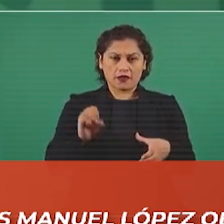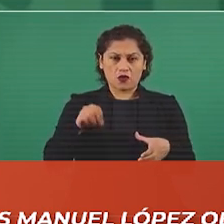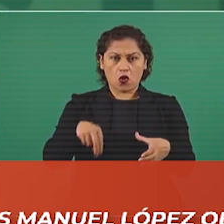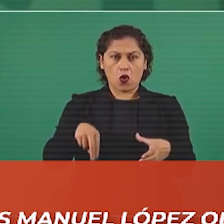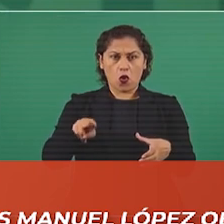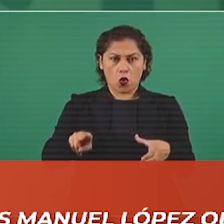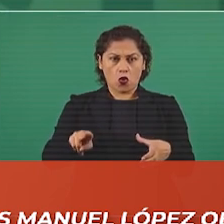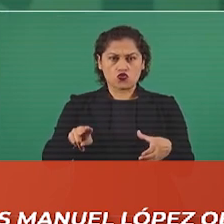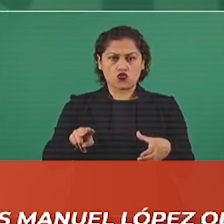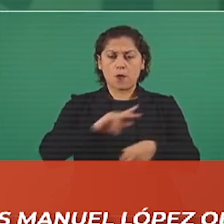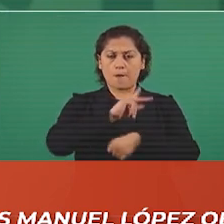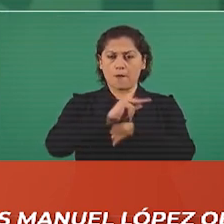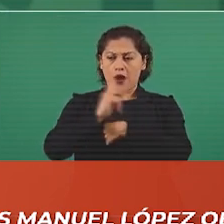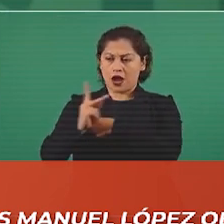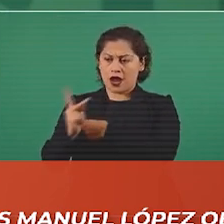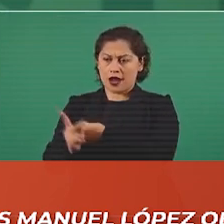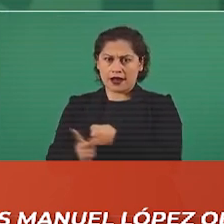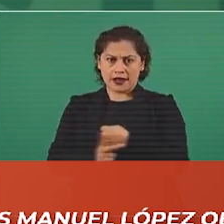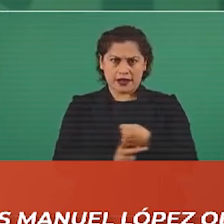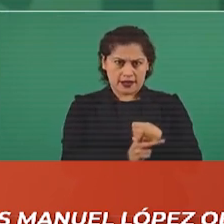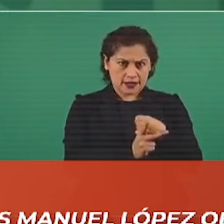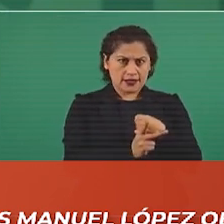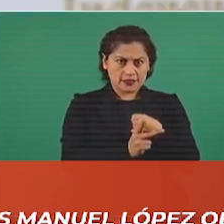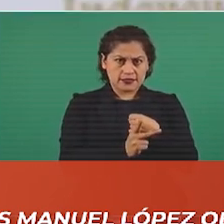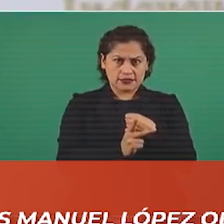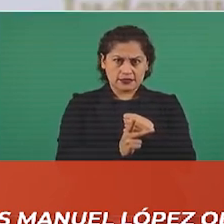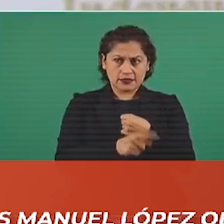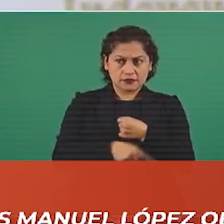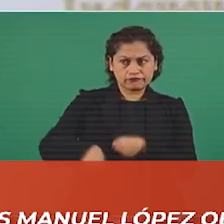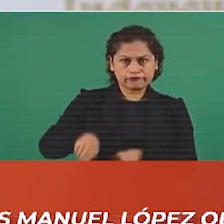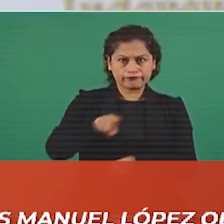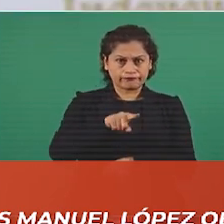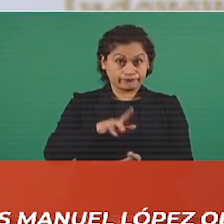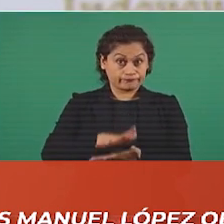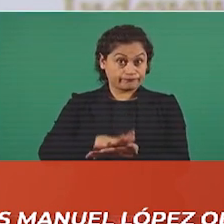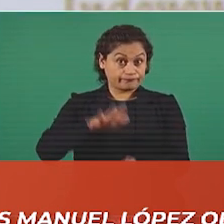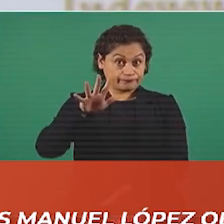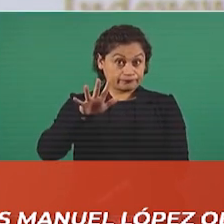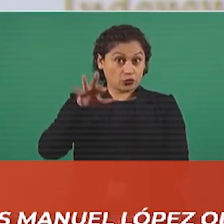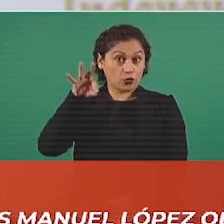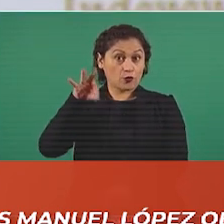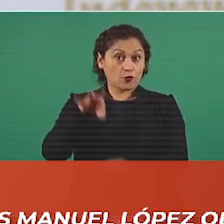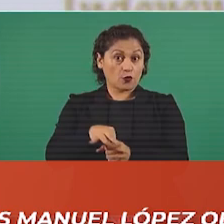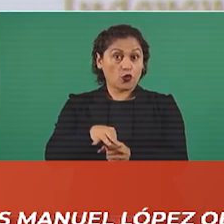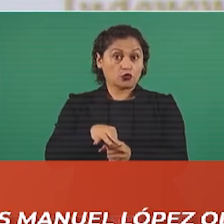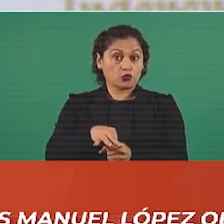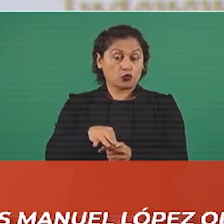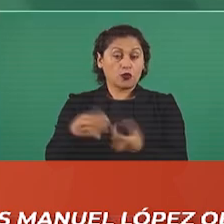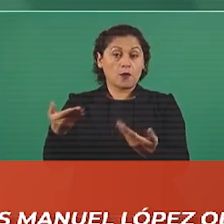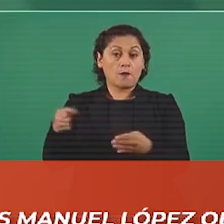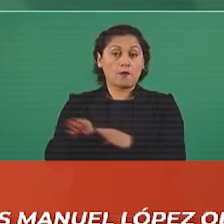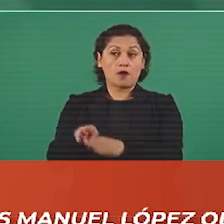representados vota en contra del bloqueo.